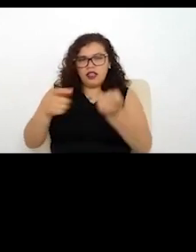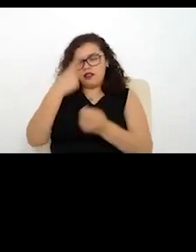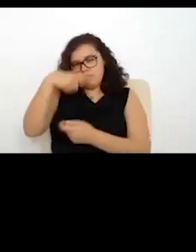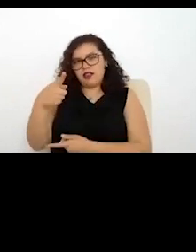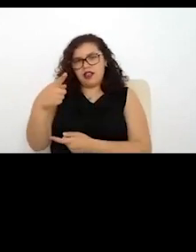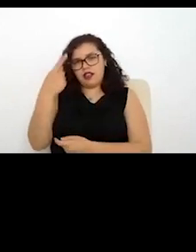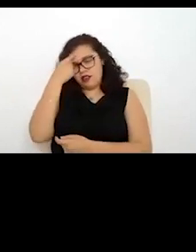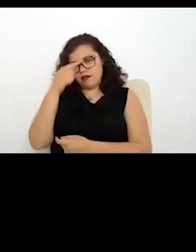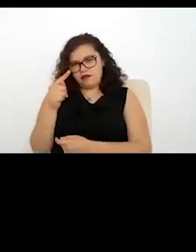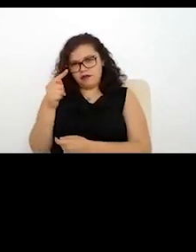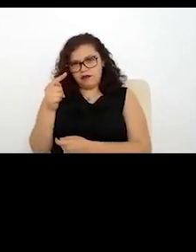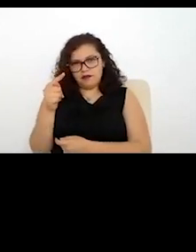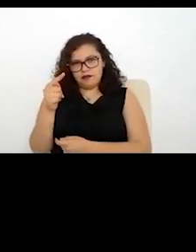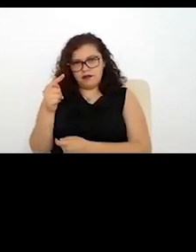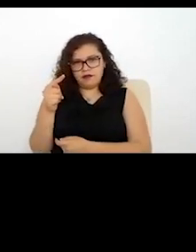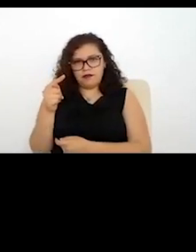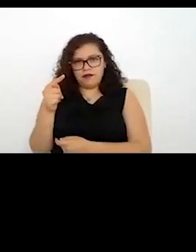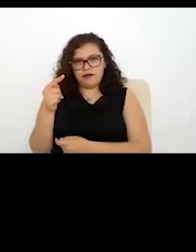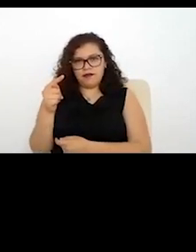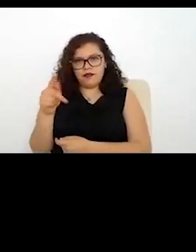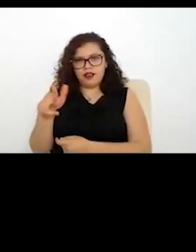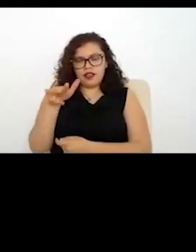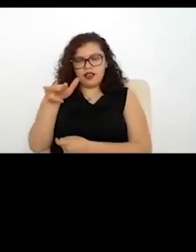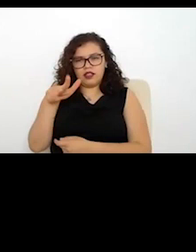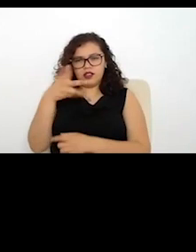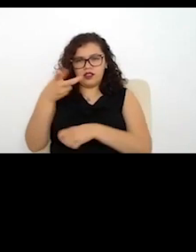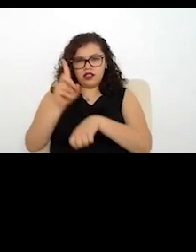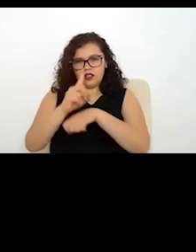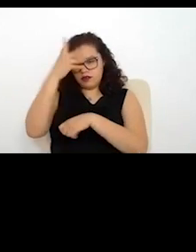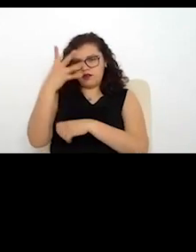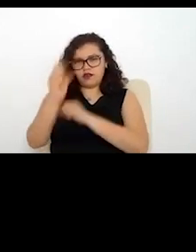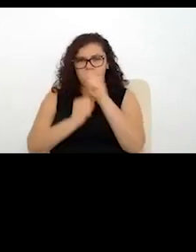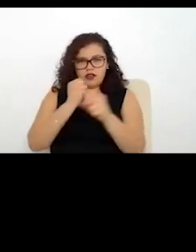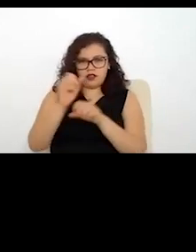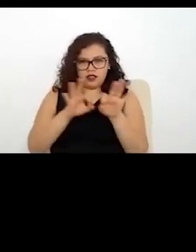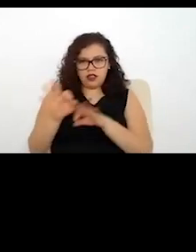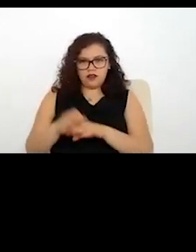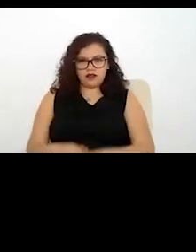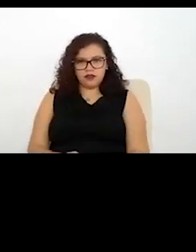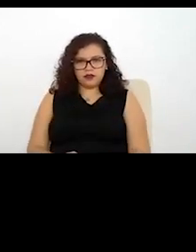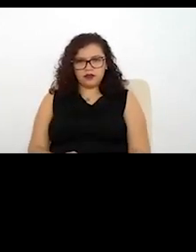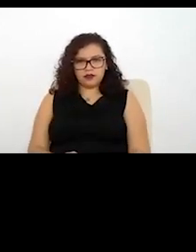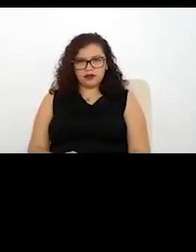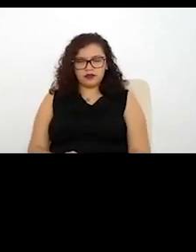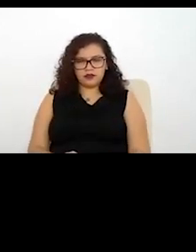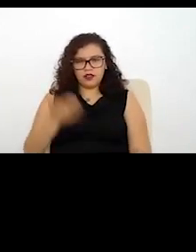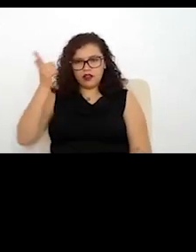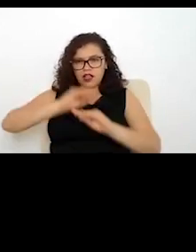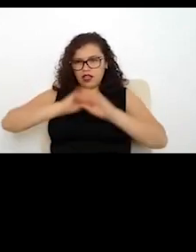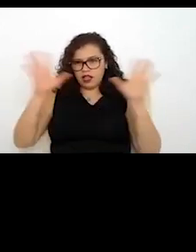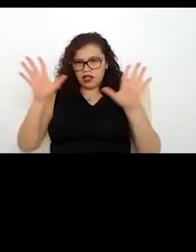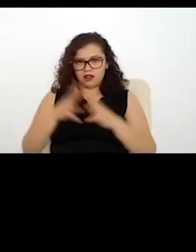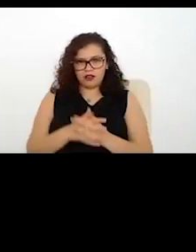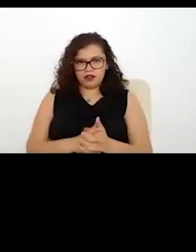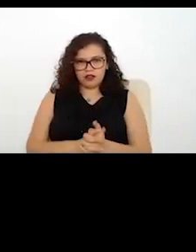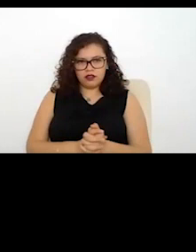factor correspondiente de esos 18 días por los 4 años. Espero que esto haya sido claro. Es un tema